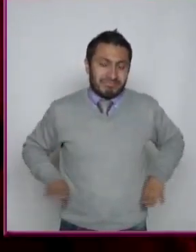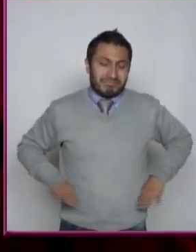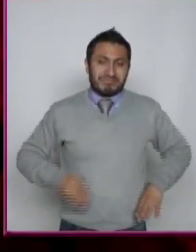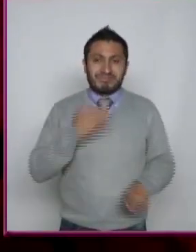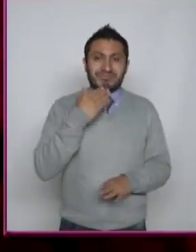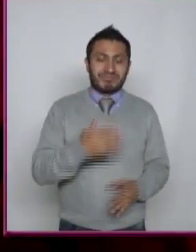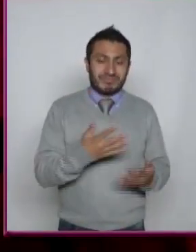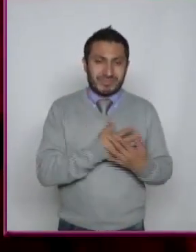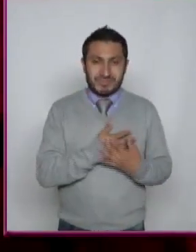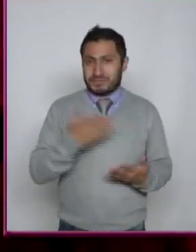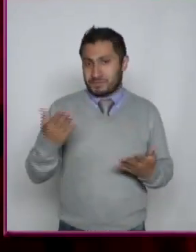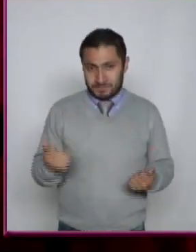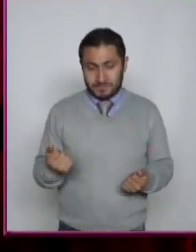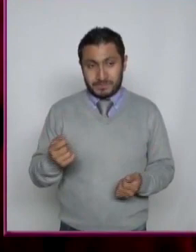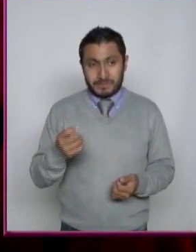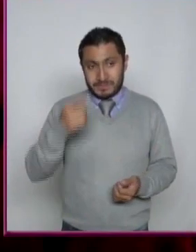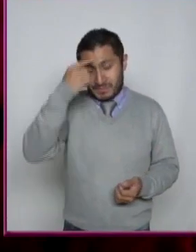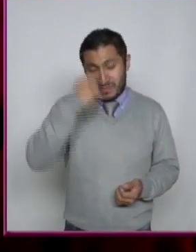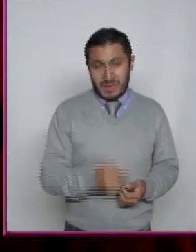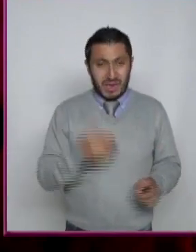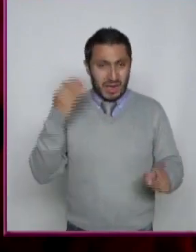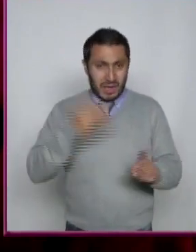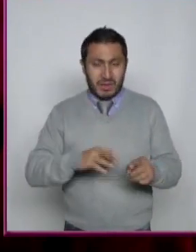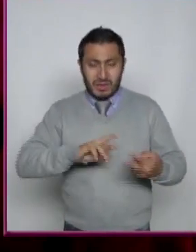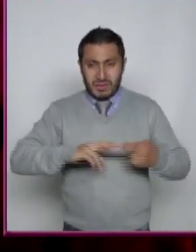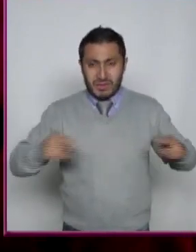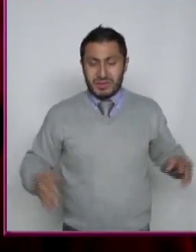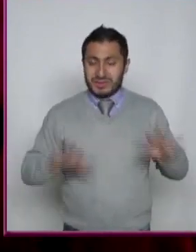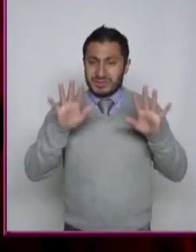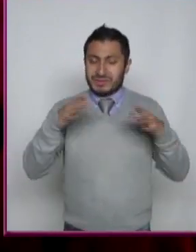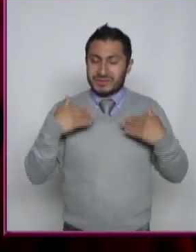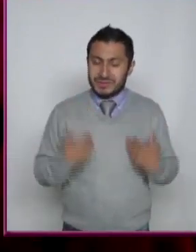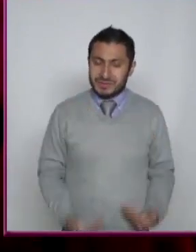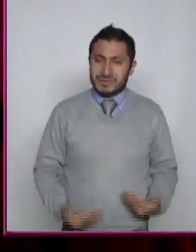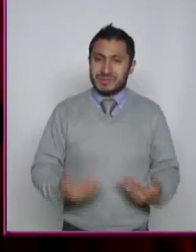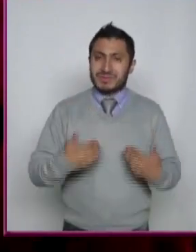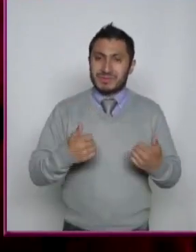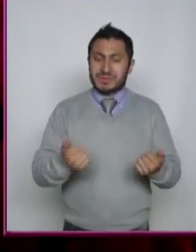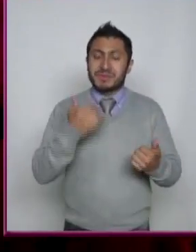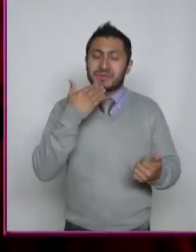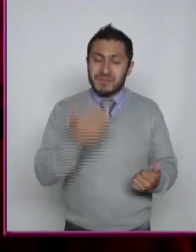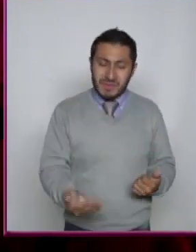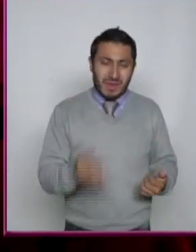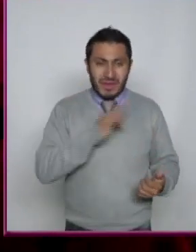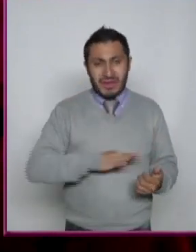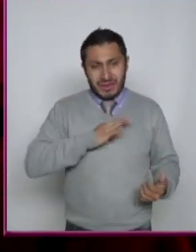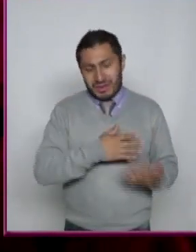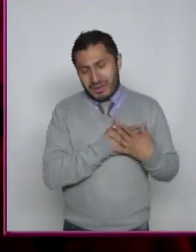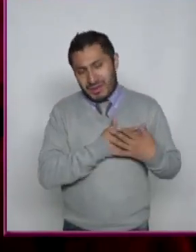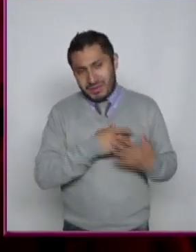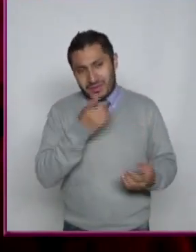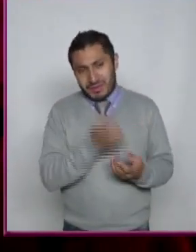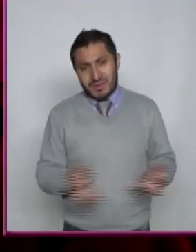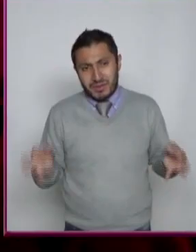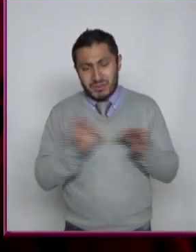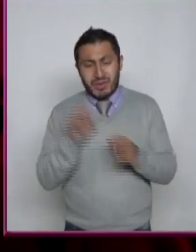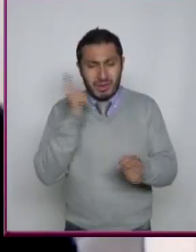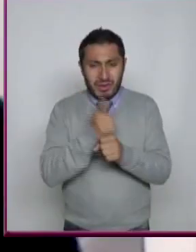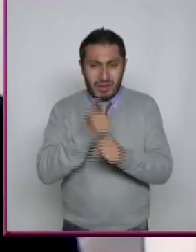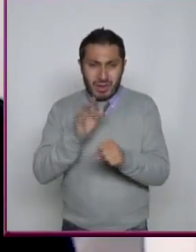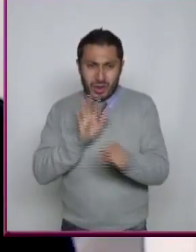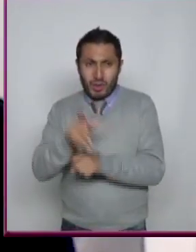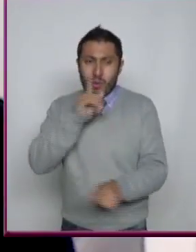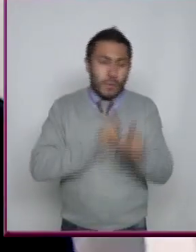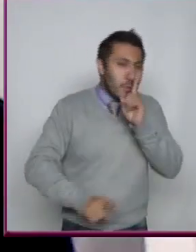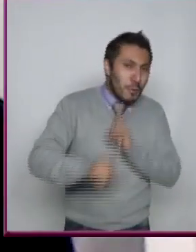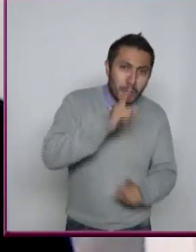Entonces, creo que para tener relaciones más realistas, más estables, más felices, más amorosas, es importante identificar estos mitos y saber que